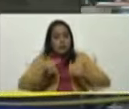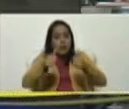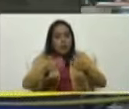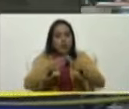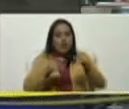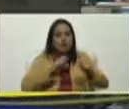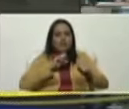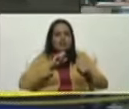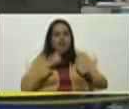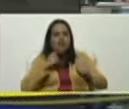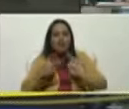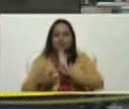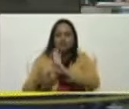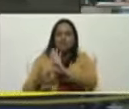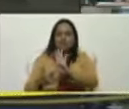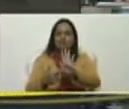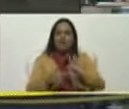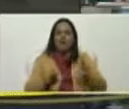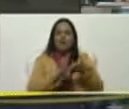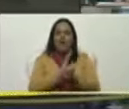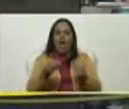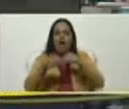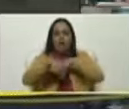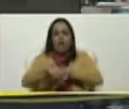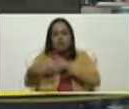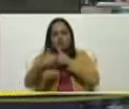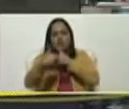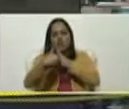secretos de la conspiración.